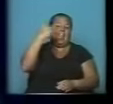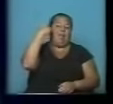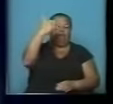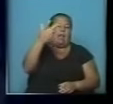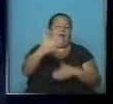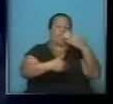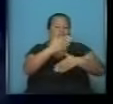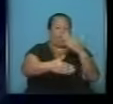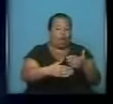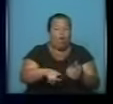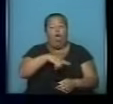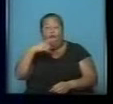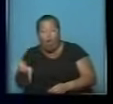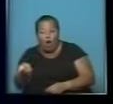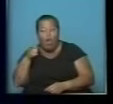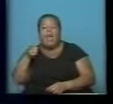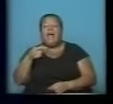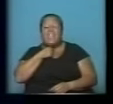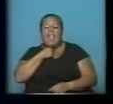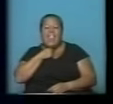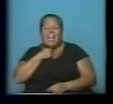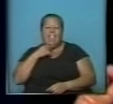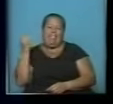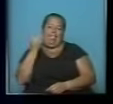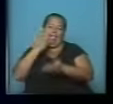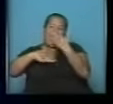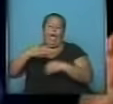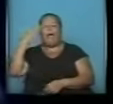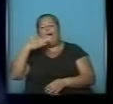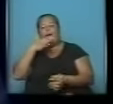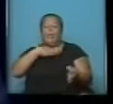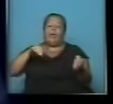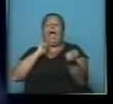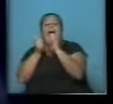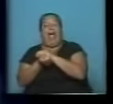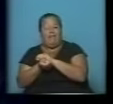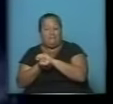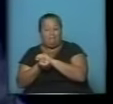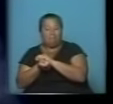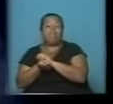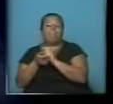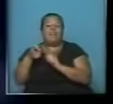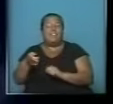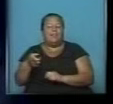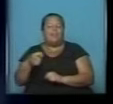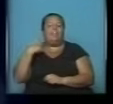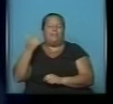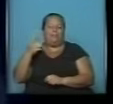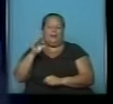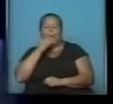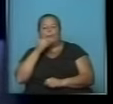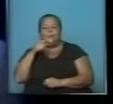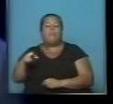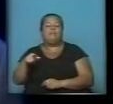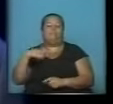la agenda del desarrollo y otro bajo el engaño de la palabra Cambiemos, que viene abajo del